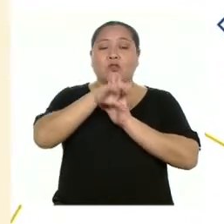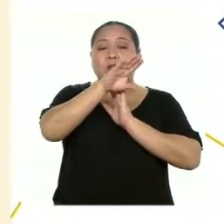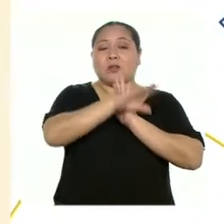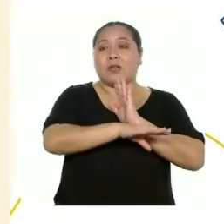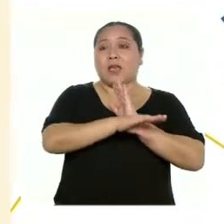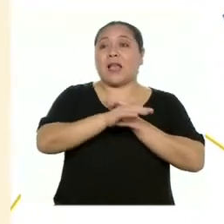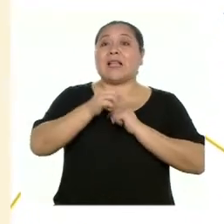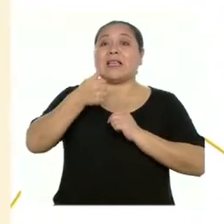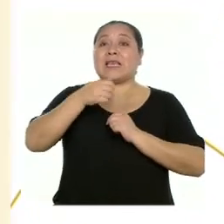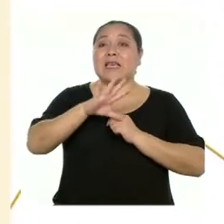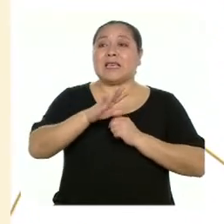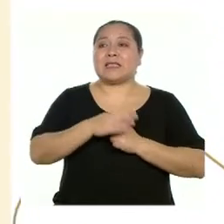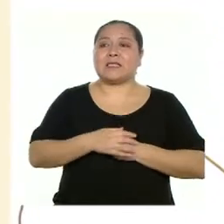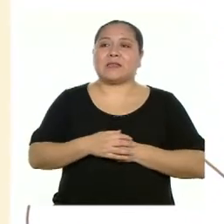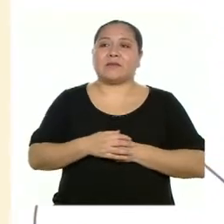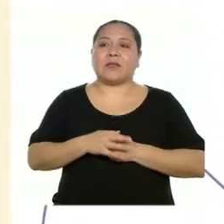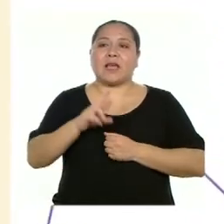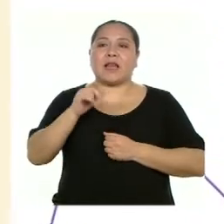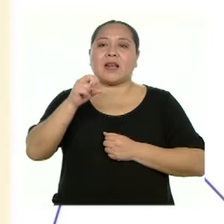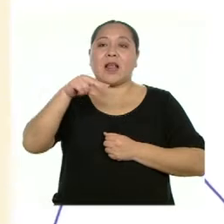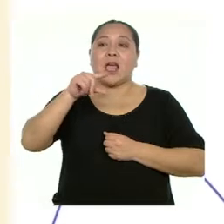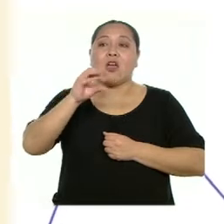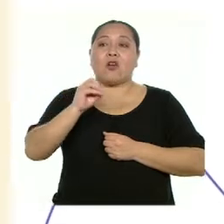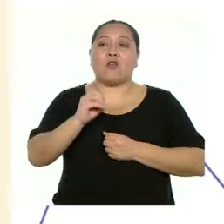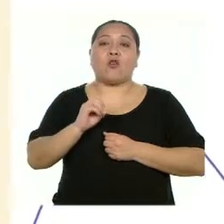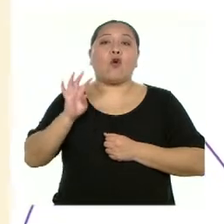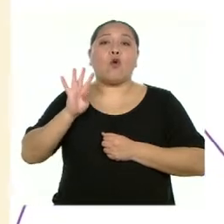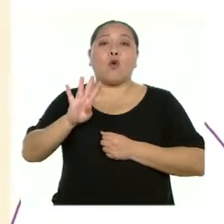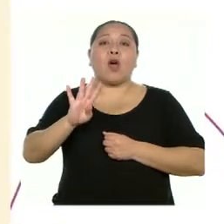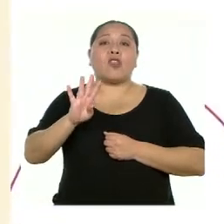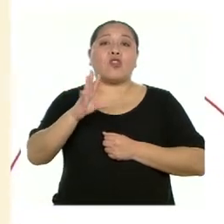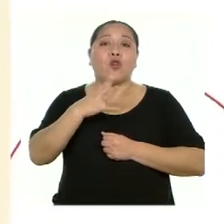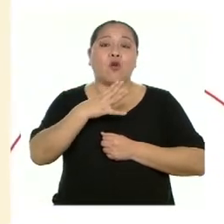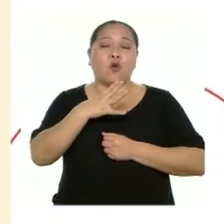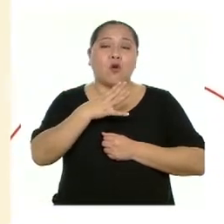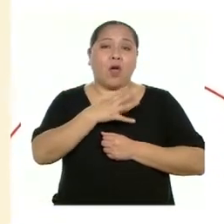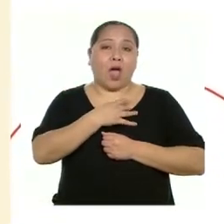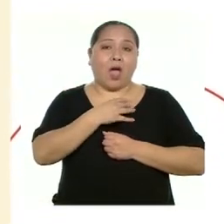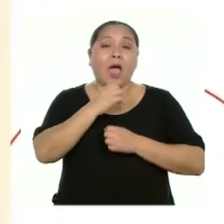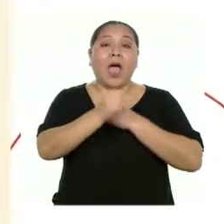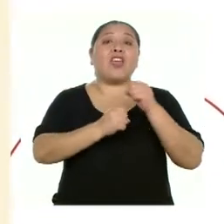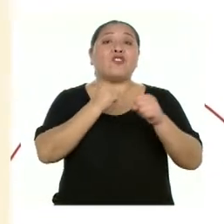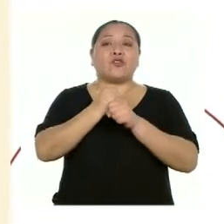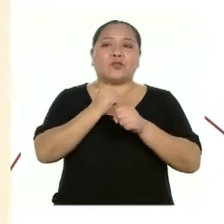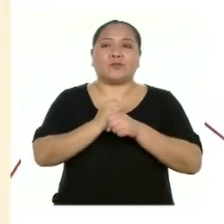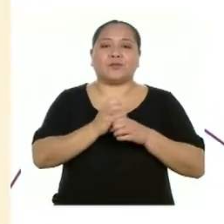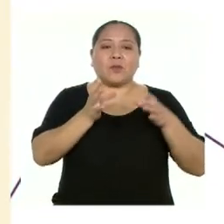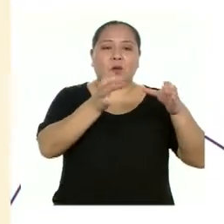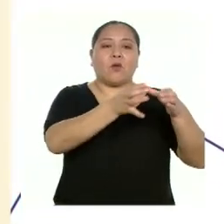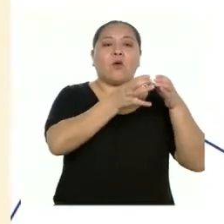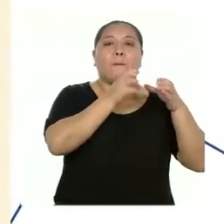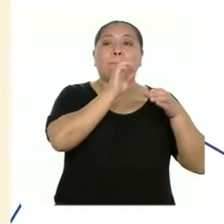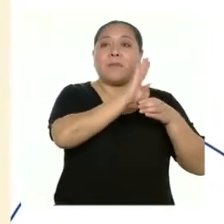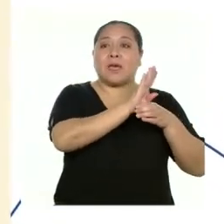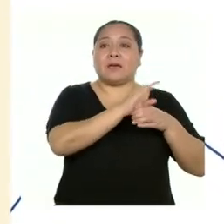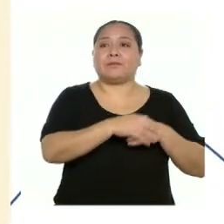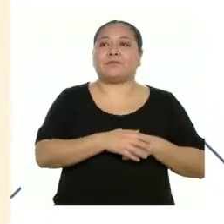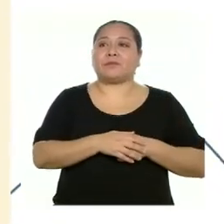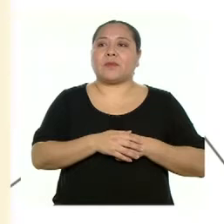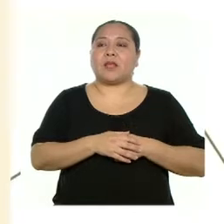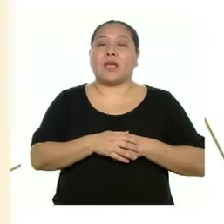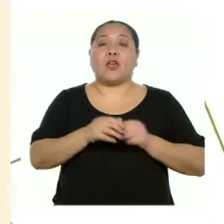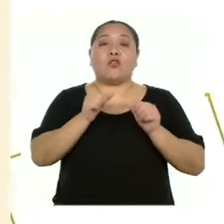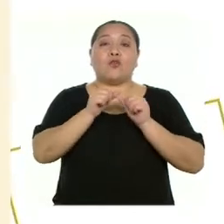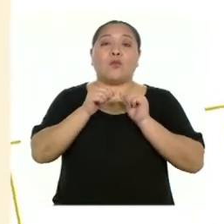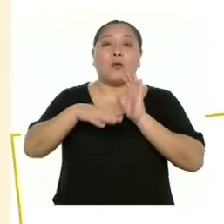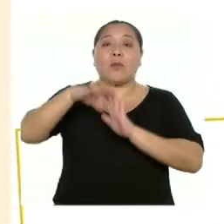años. Entonces, el rango es igual a 4 años. En la muestra B, el rango es igual a la diferencia entre el